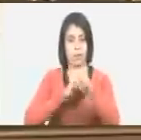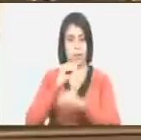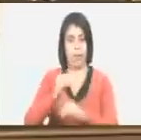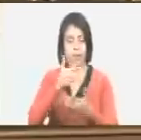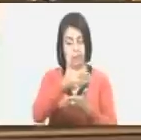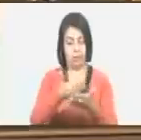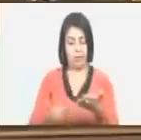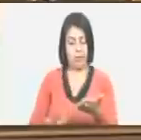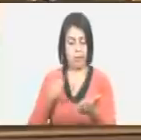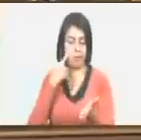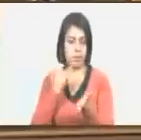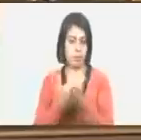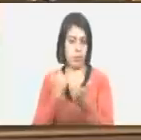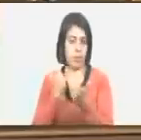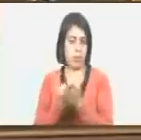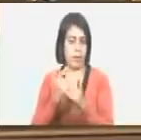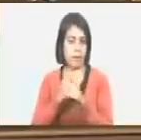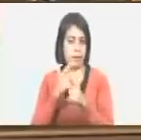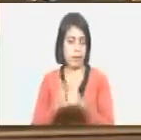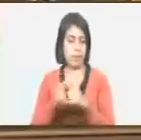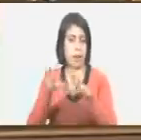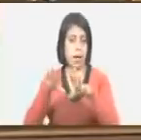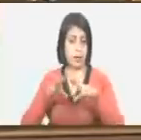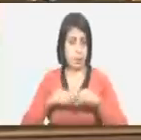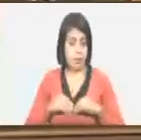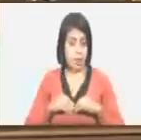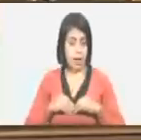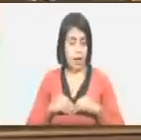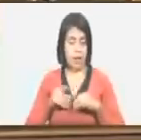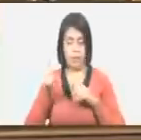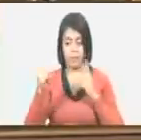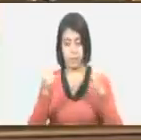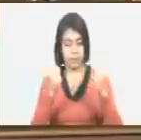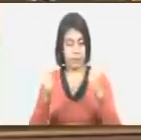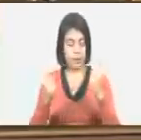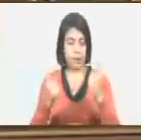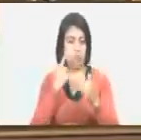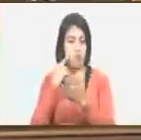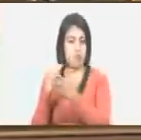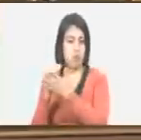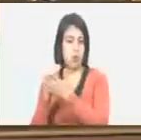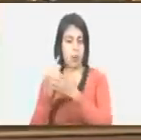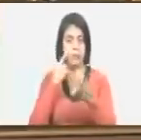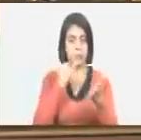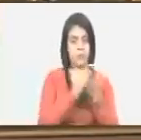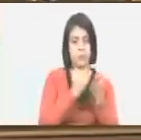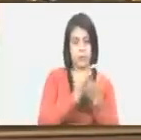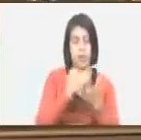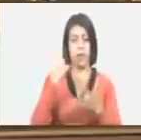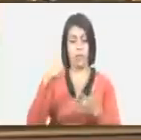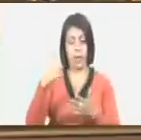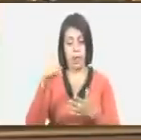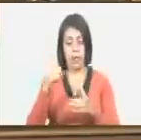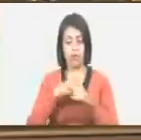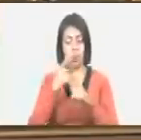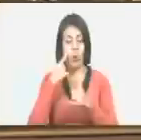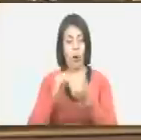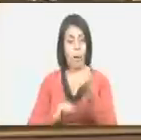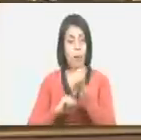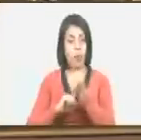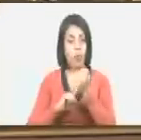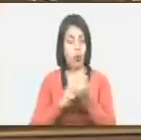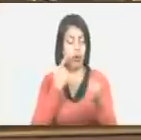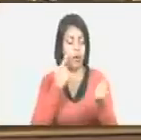evacuarán las pruebas debidamente admitidas y las partes expondrán los argumentos de hecho y de derecho que sustentan su